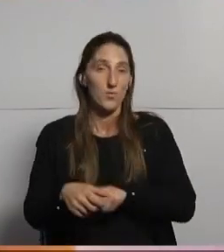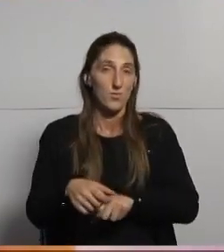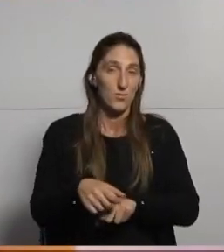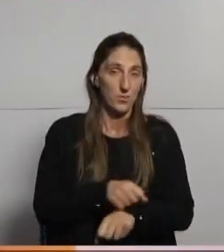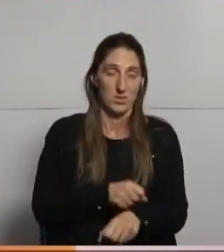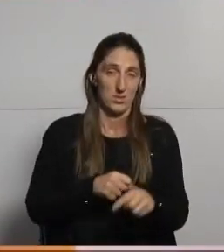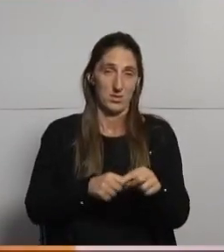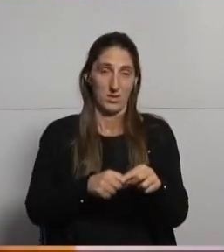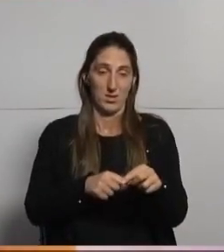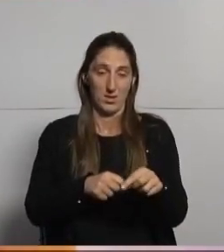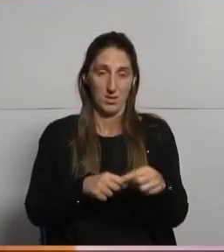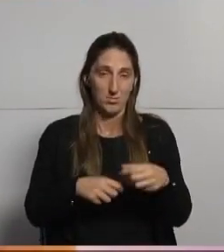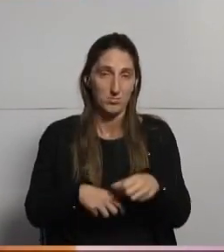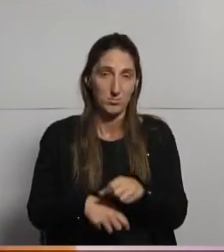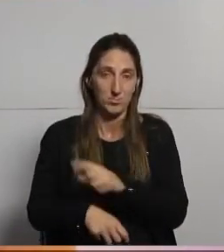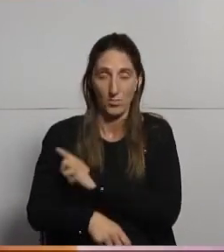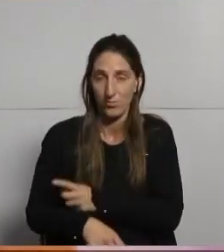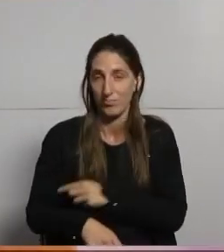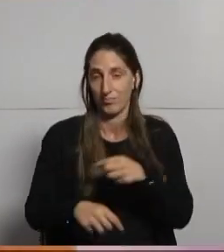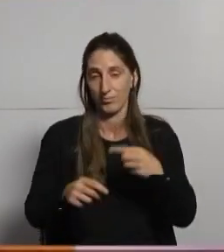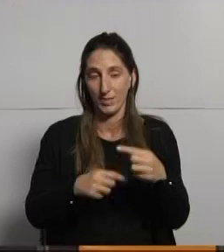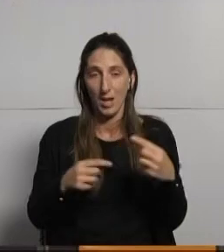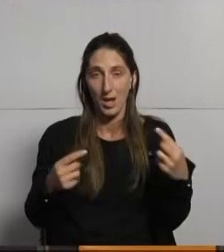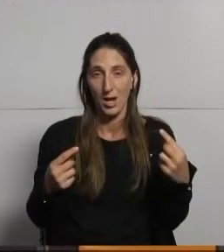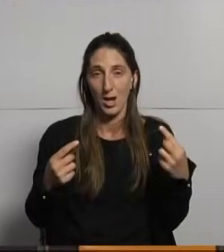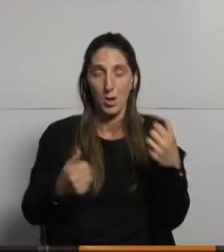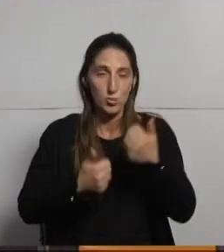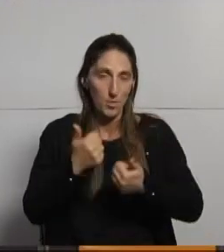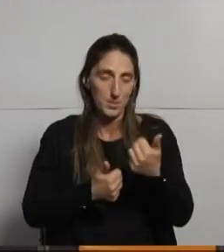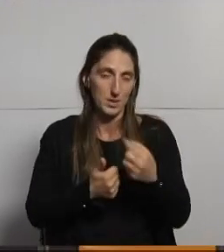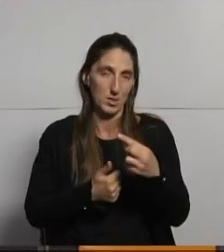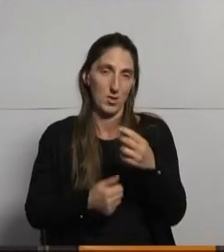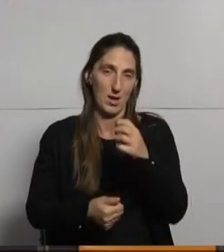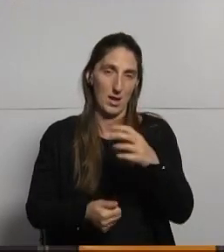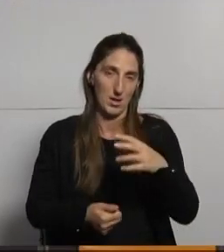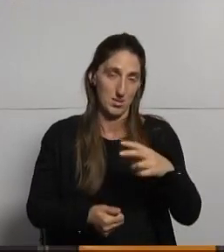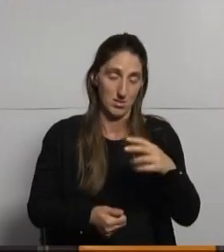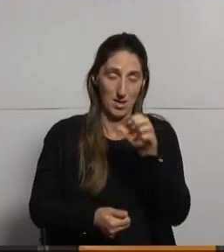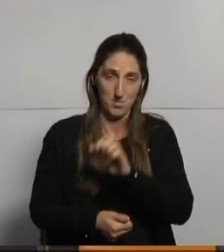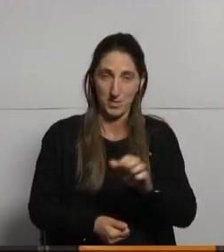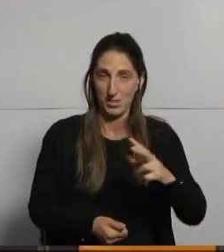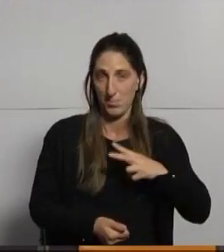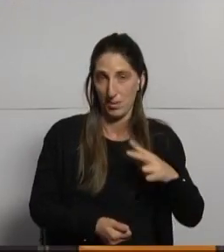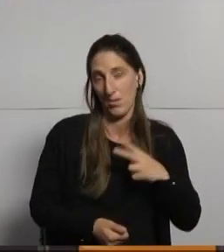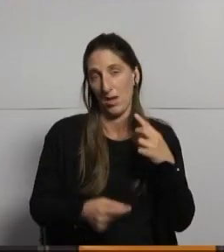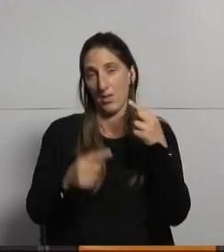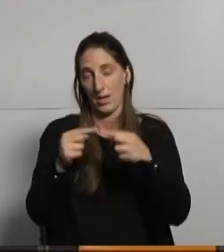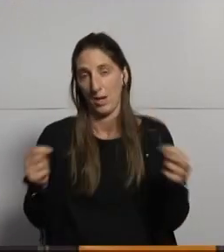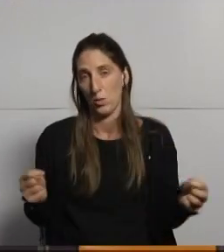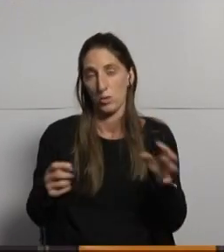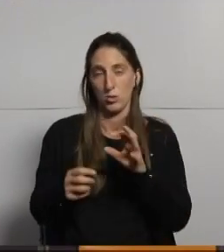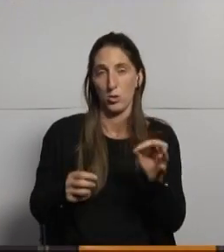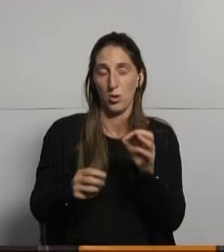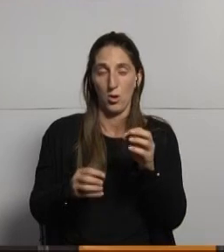cada vez crecen porque compiten con las empresas privadas y las facilidades que tienen las empresas privadas en cuanto a recursos o a